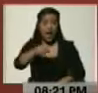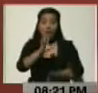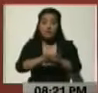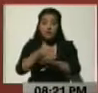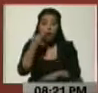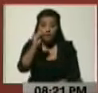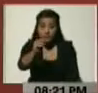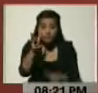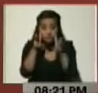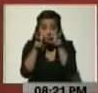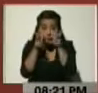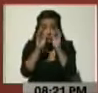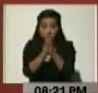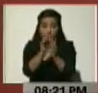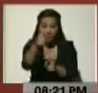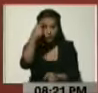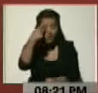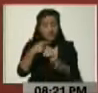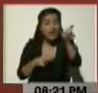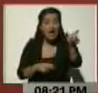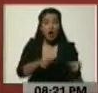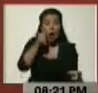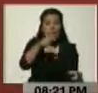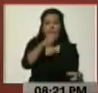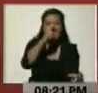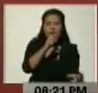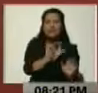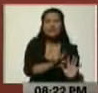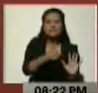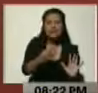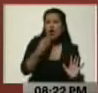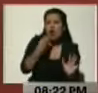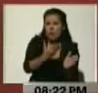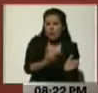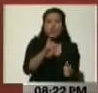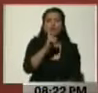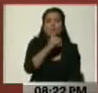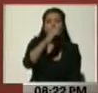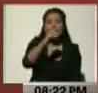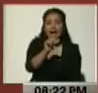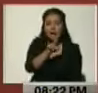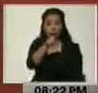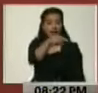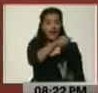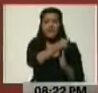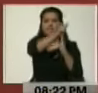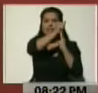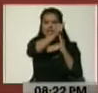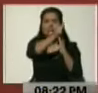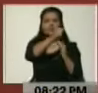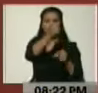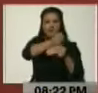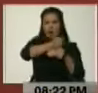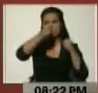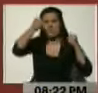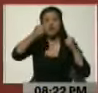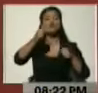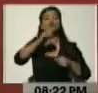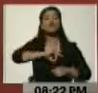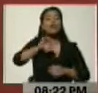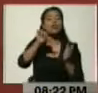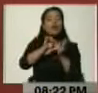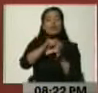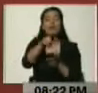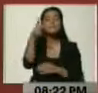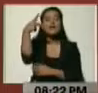el joven de 17 años, Carlos Martínez Ruiz, estudiante y dirigente social de la parroquia San José, acribillado en